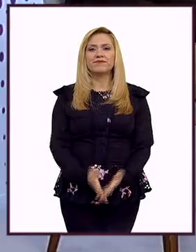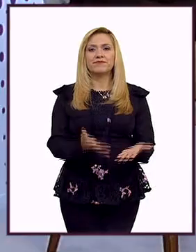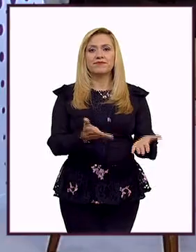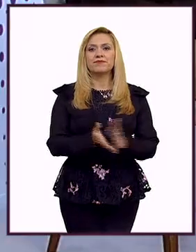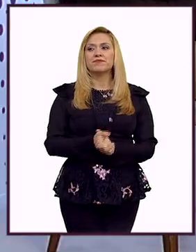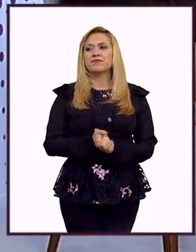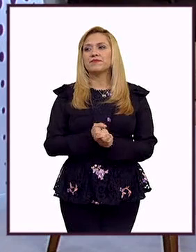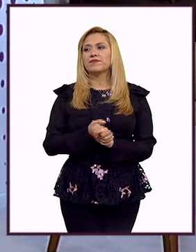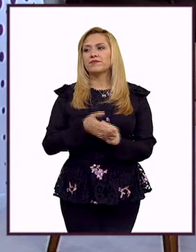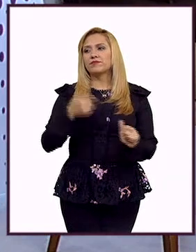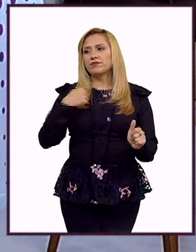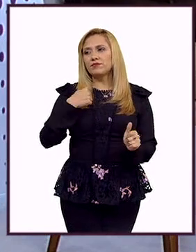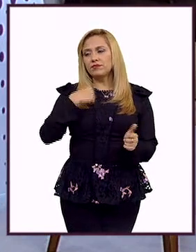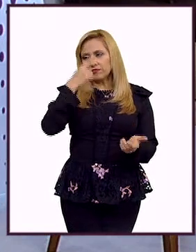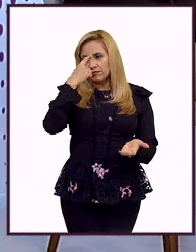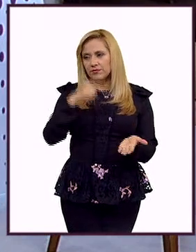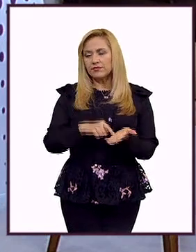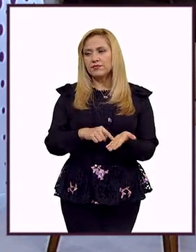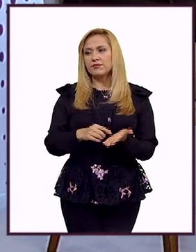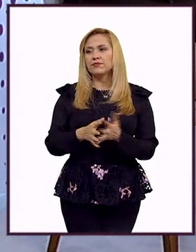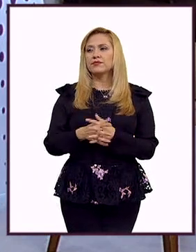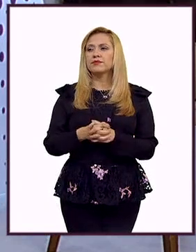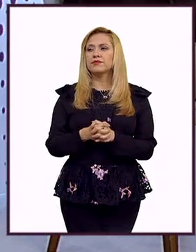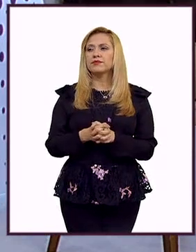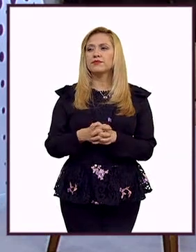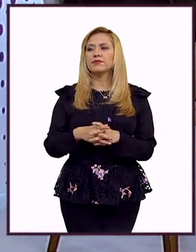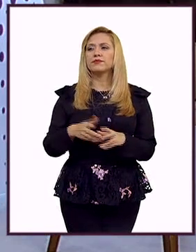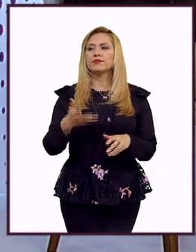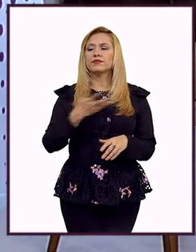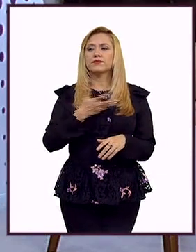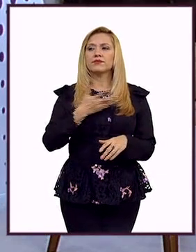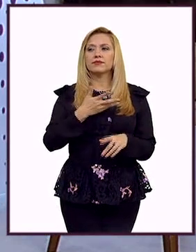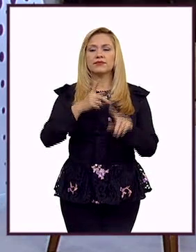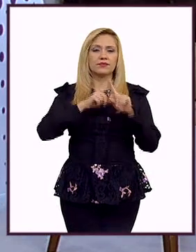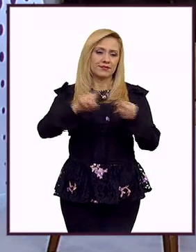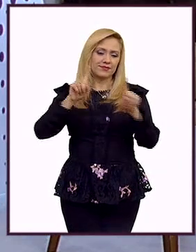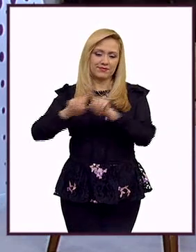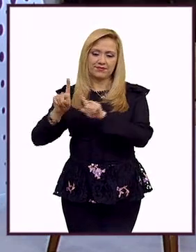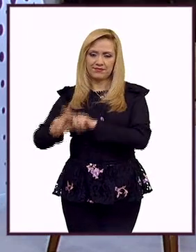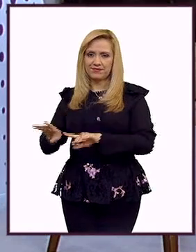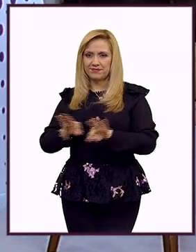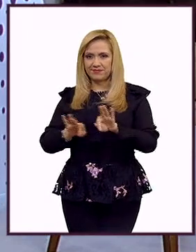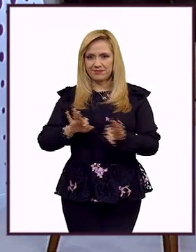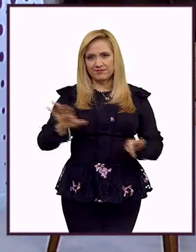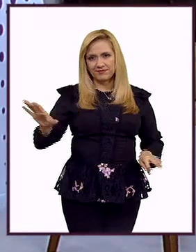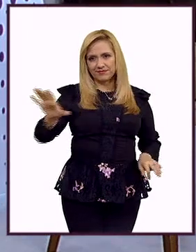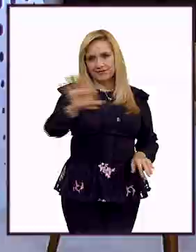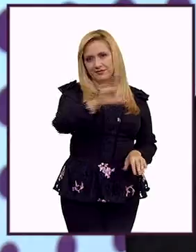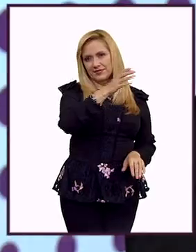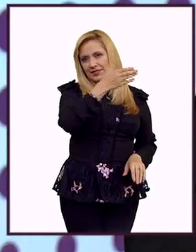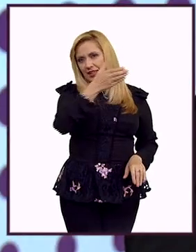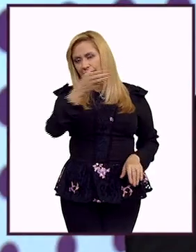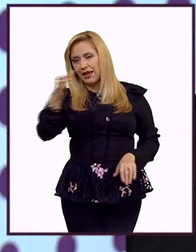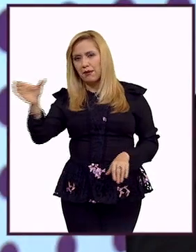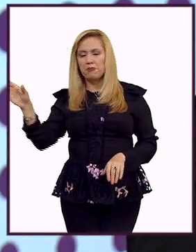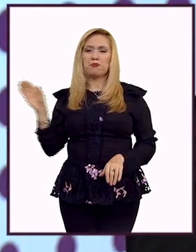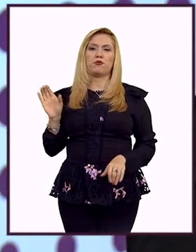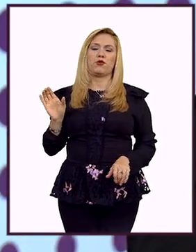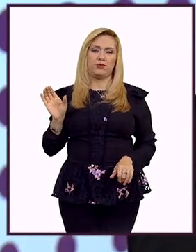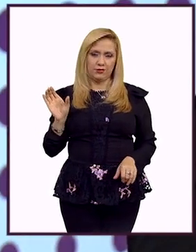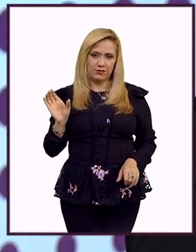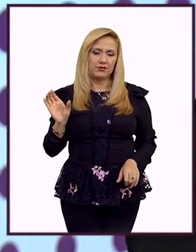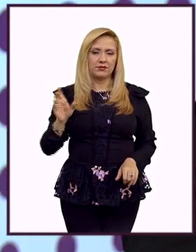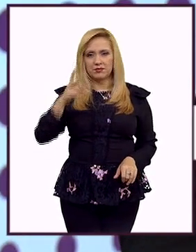conclusión? Bueno, pues yo creo que tenemos un campo diverso, ¿no? México es un país de diversidad